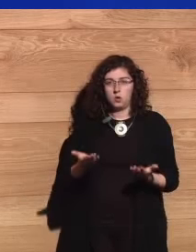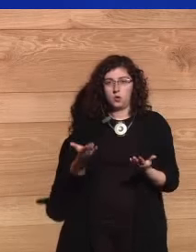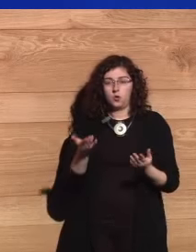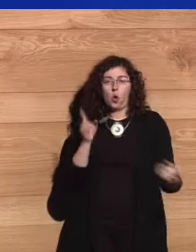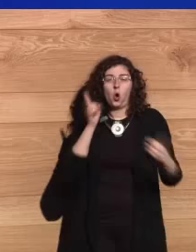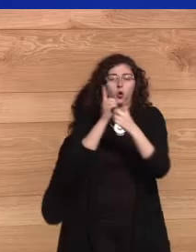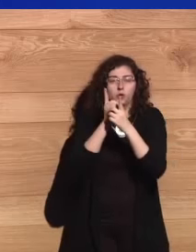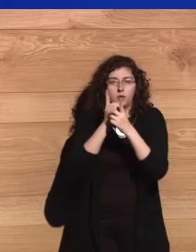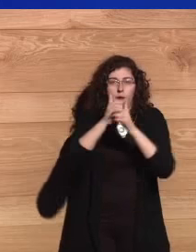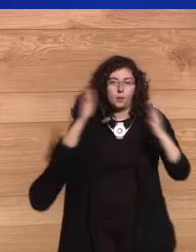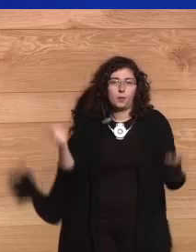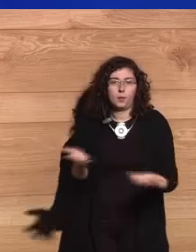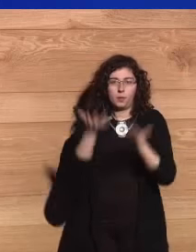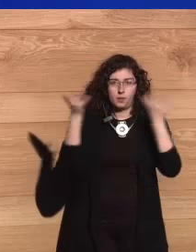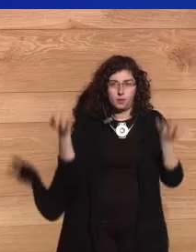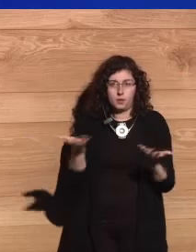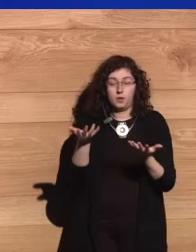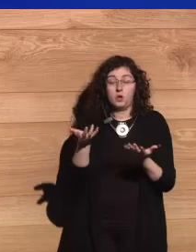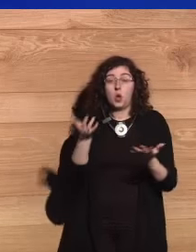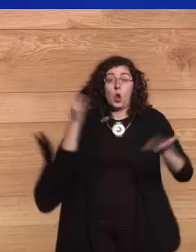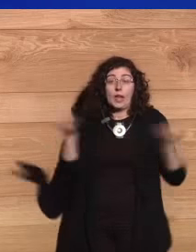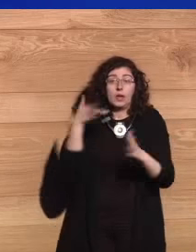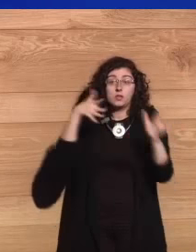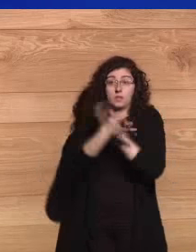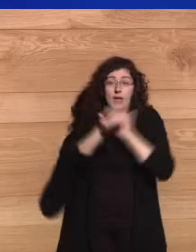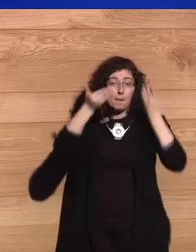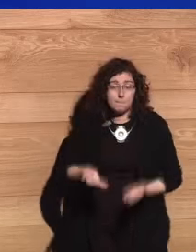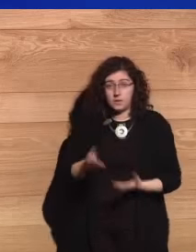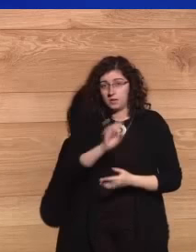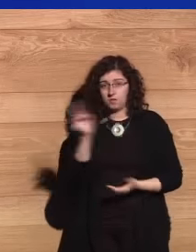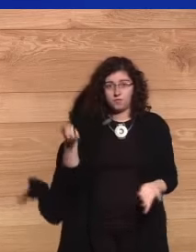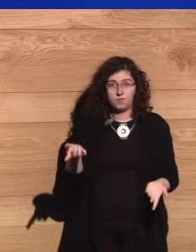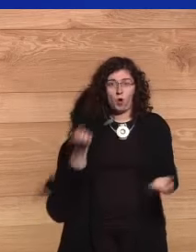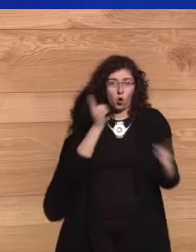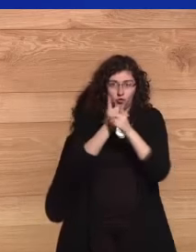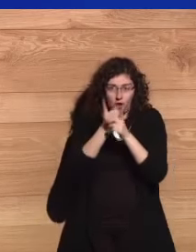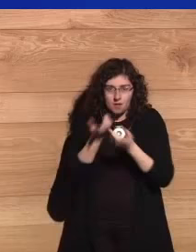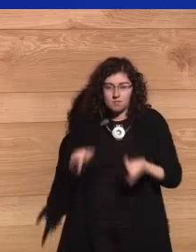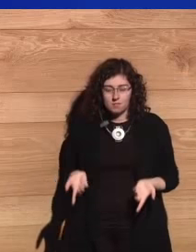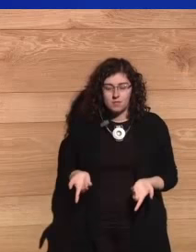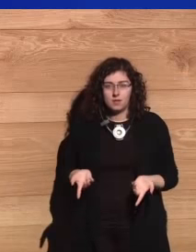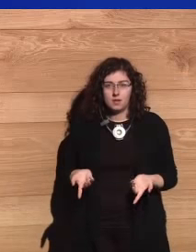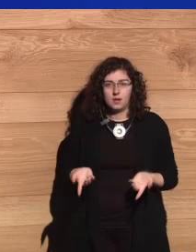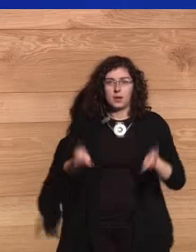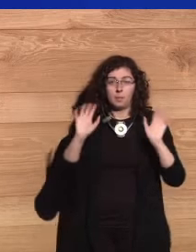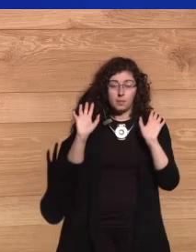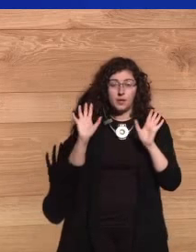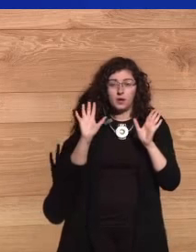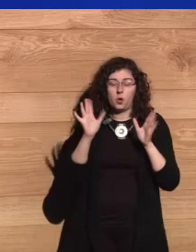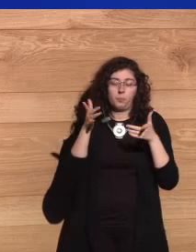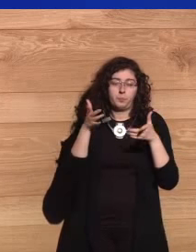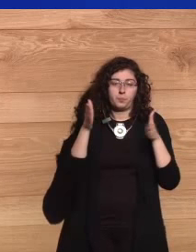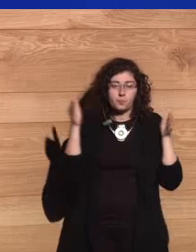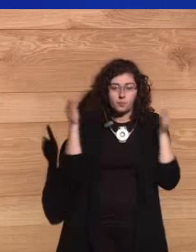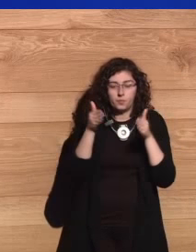no es pesado. Lo ligero es lo que no es pesado. Lo ligero es lo contrario de lo pesado. Pero en el campo de la tecnología es